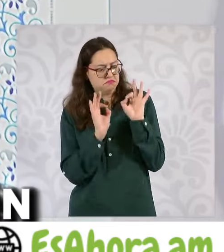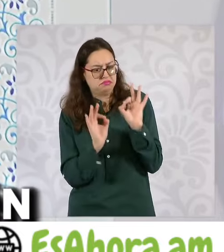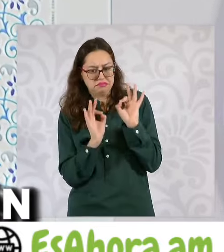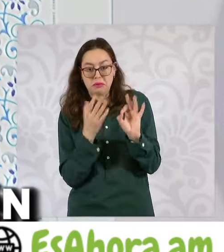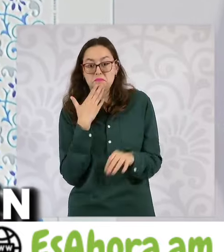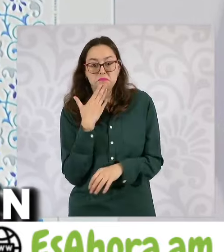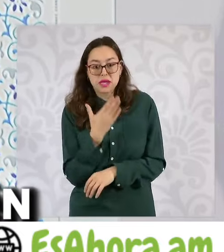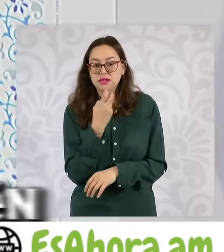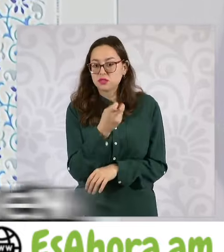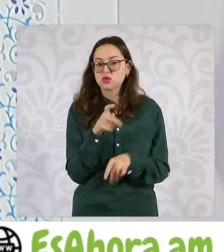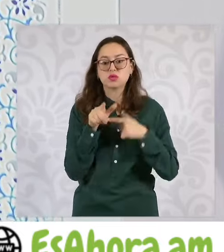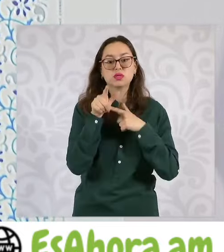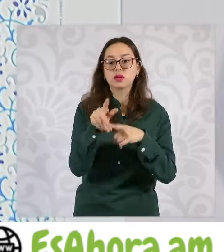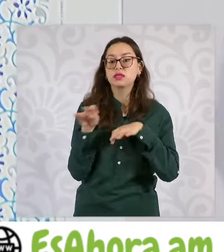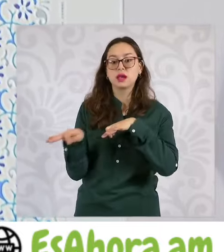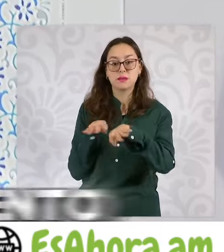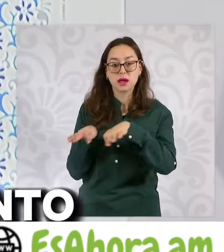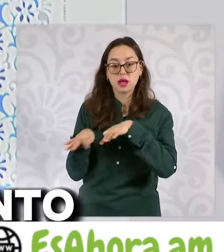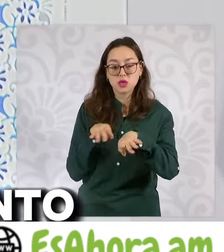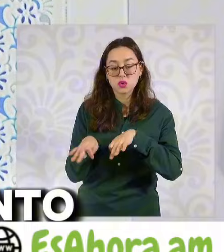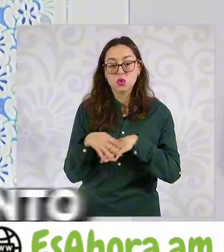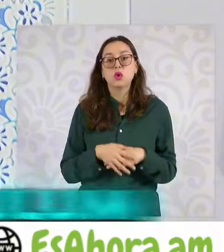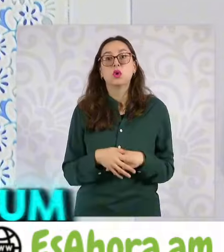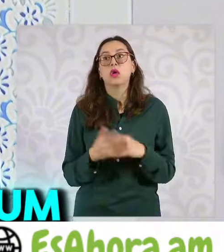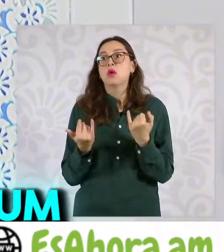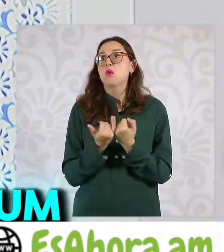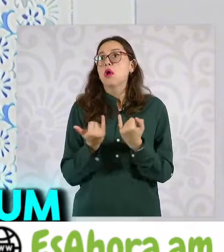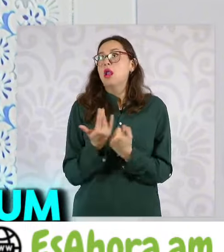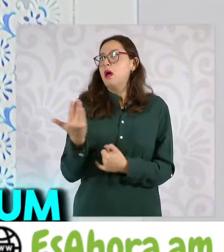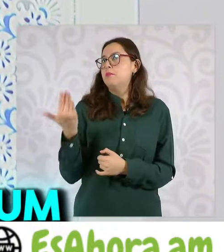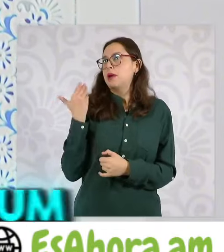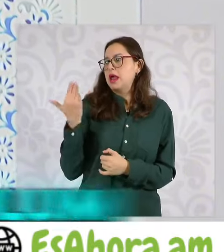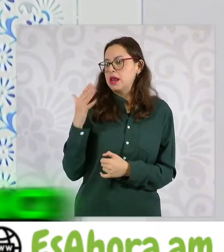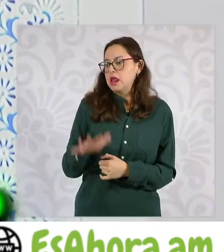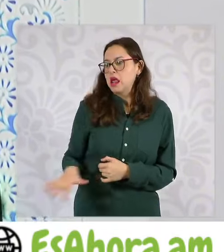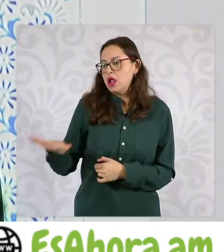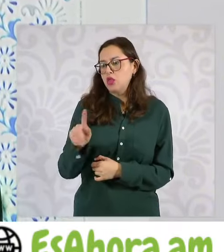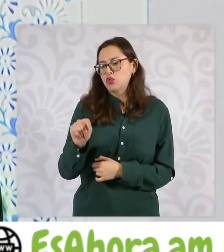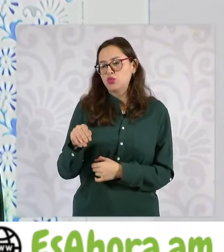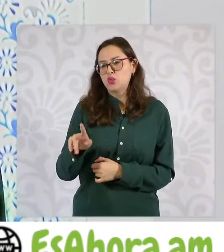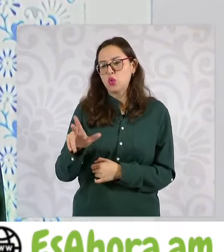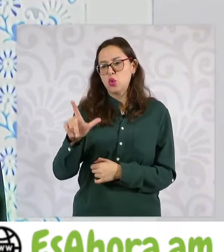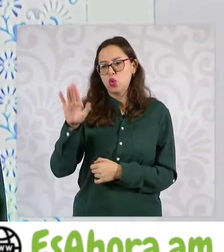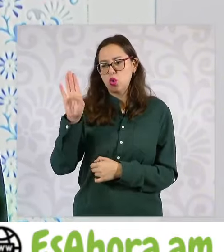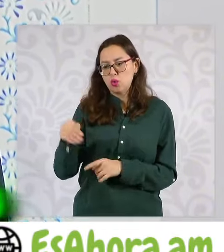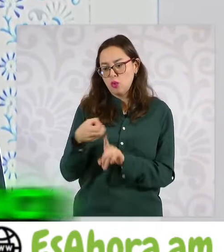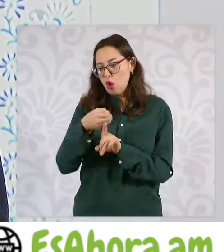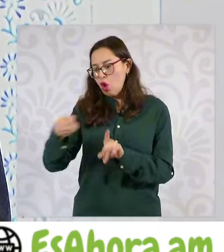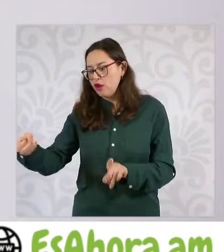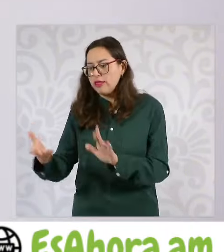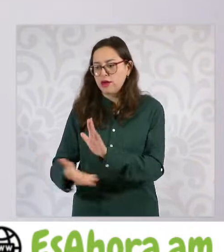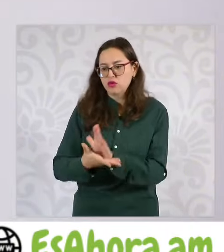Hace poco también se hizo el plan de ordenamiento territorial de Tulum,